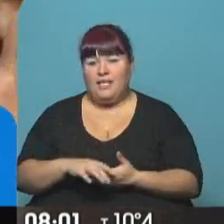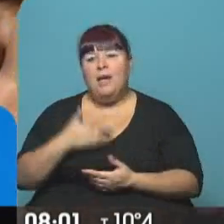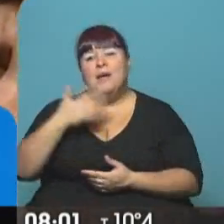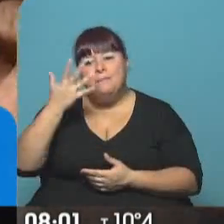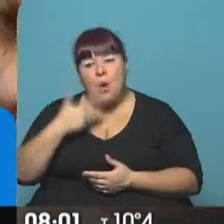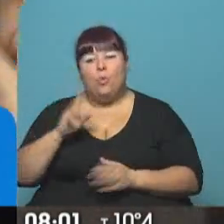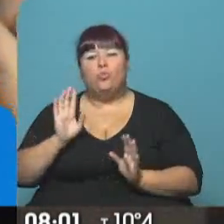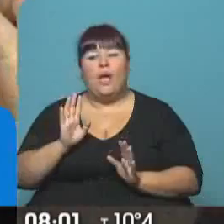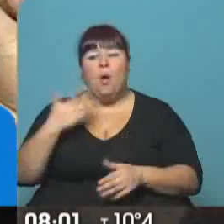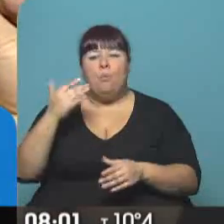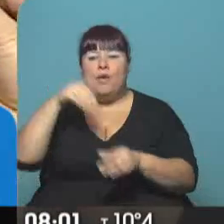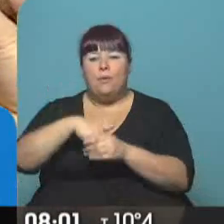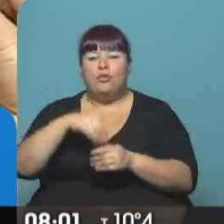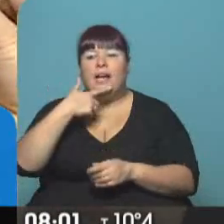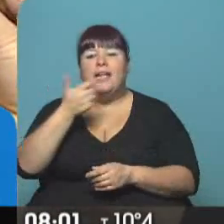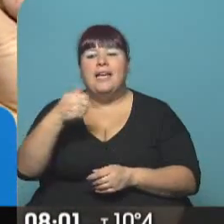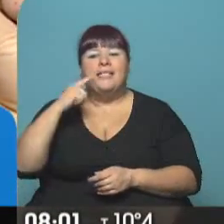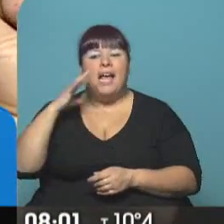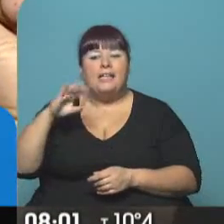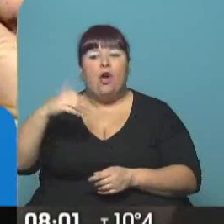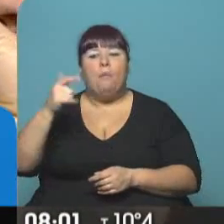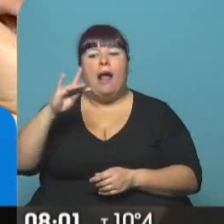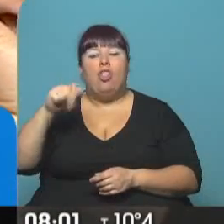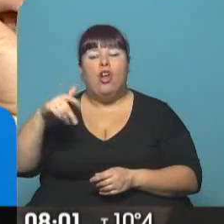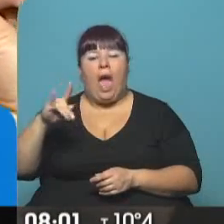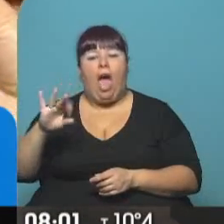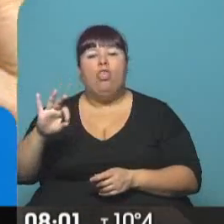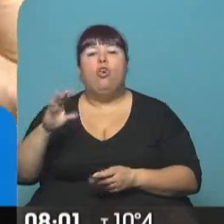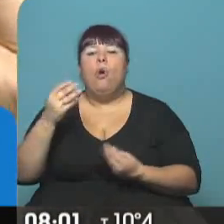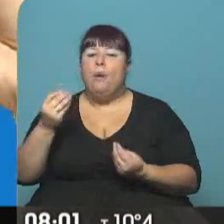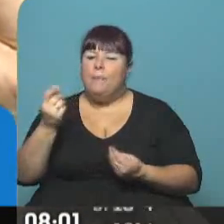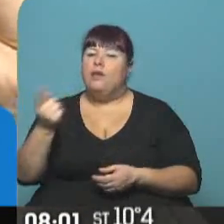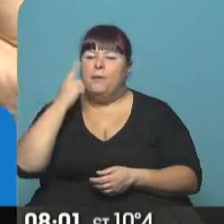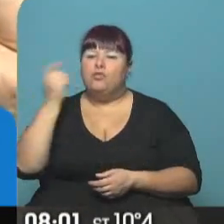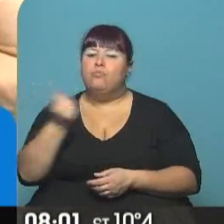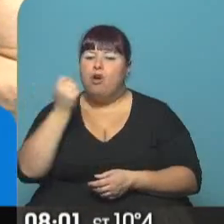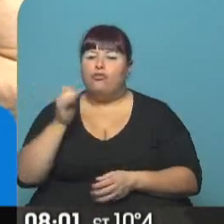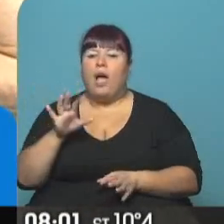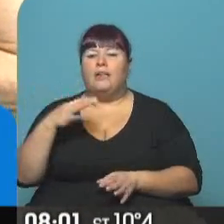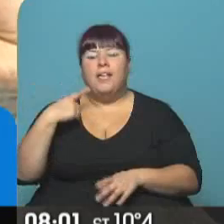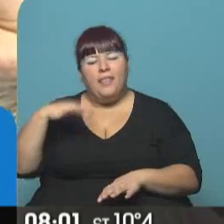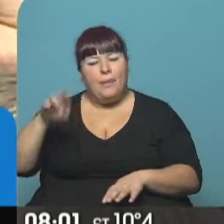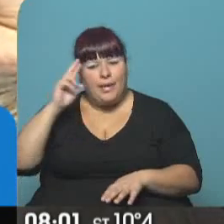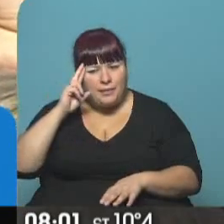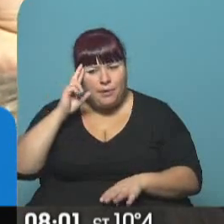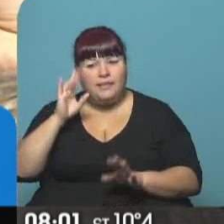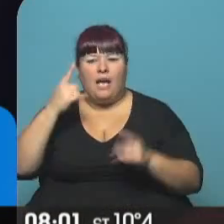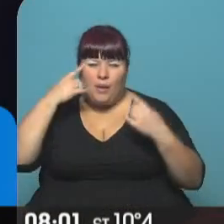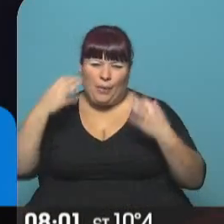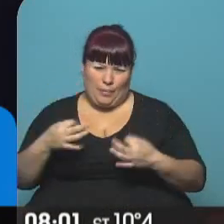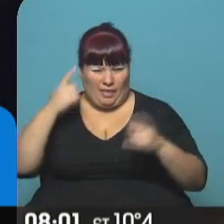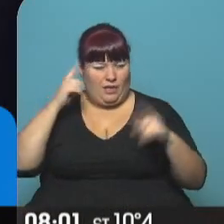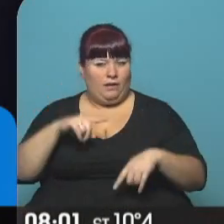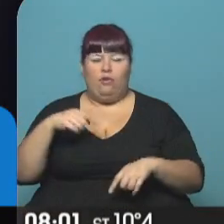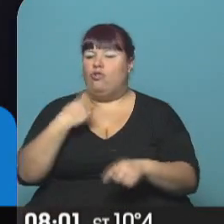querido que bueno, pueda votar Santiago Maldonado, ¿no? Pero creo que es muy importante que seamos muy respetuosos, que seamos coherentes.